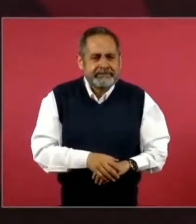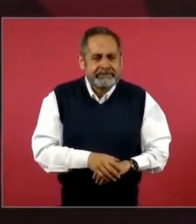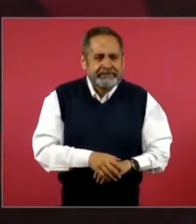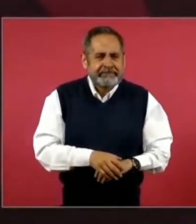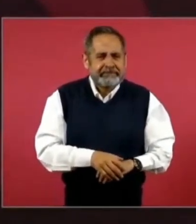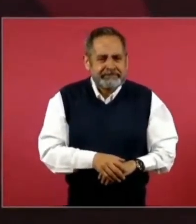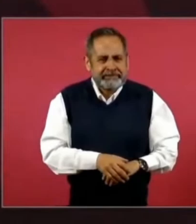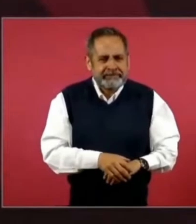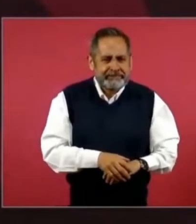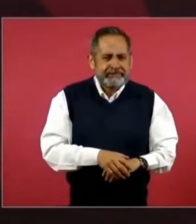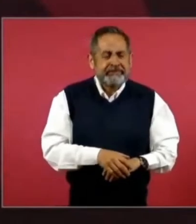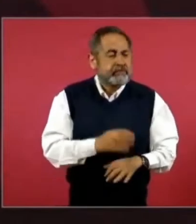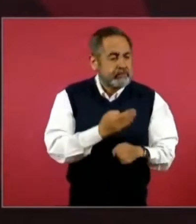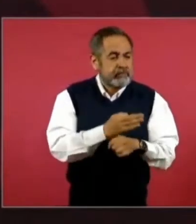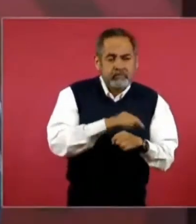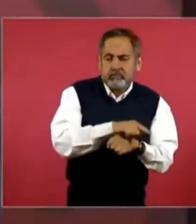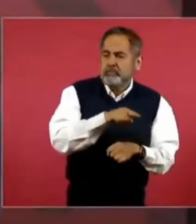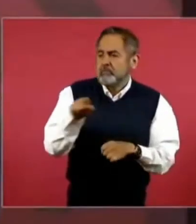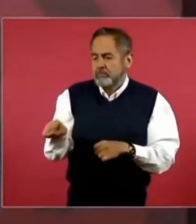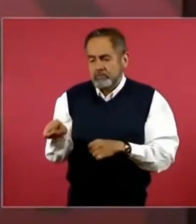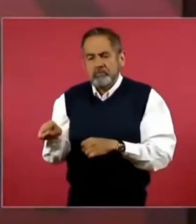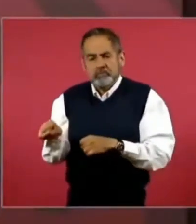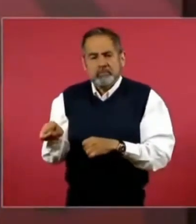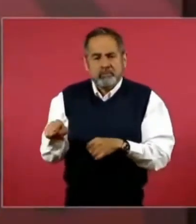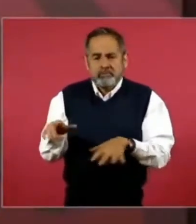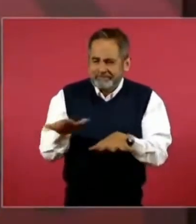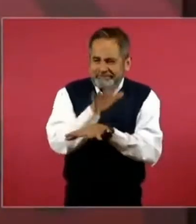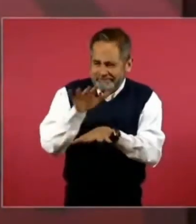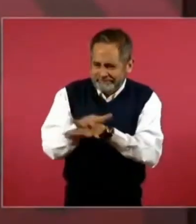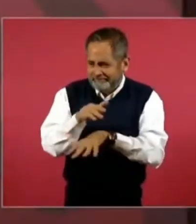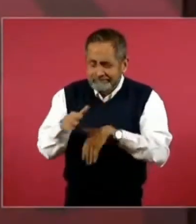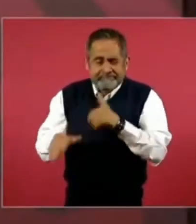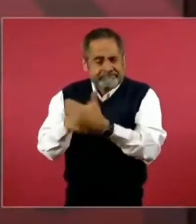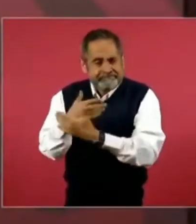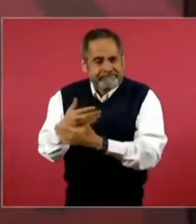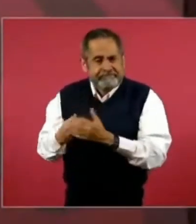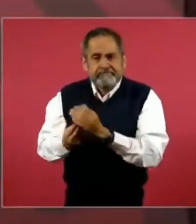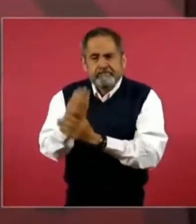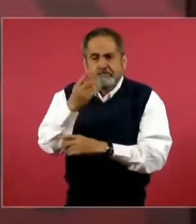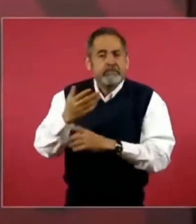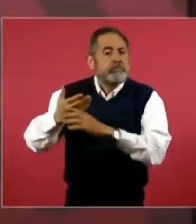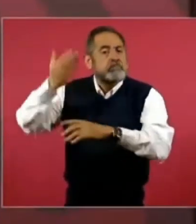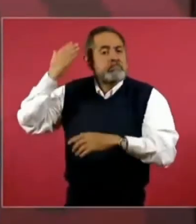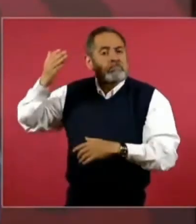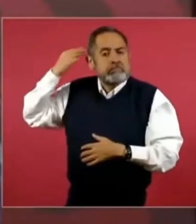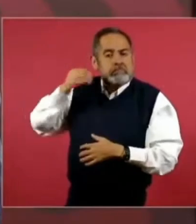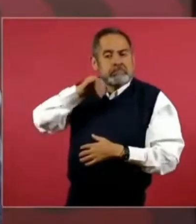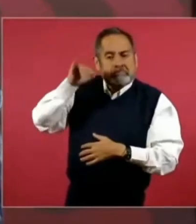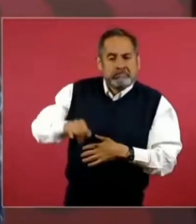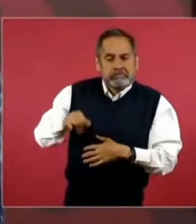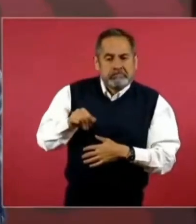y se están llevando a cabo cambios que nunca